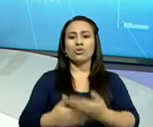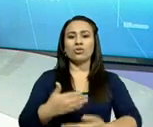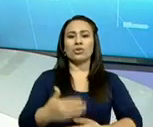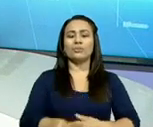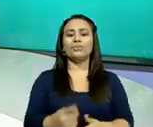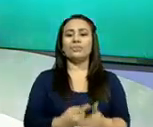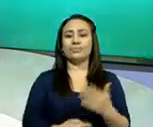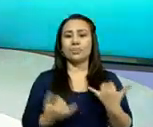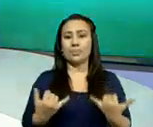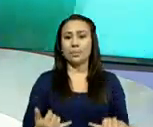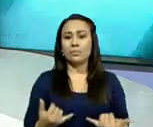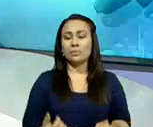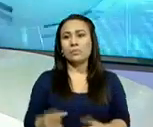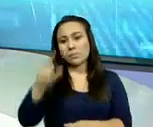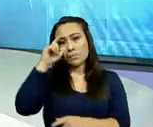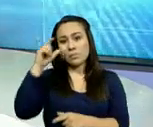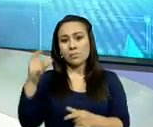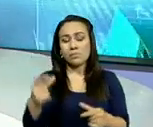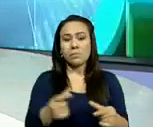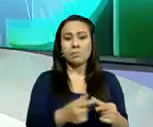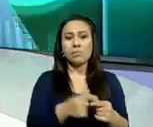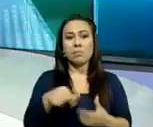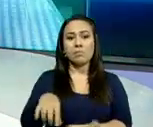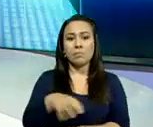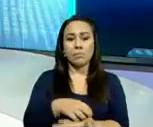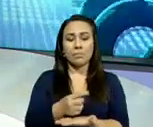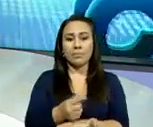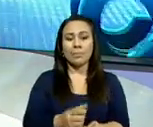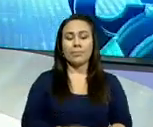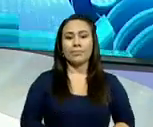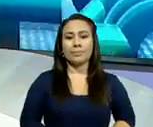llevaba a la Fiscalía del Guayas. Veamos.